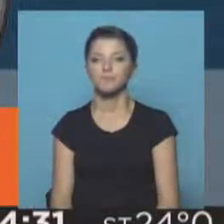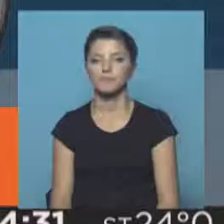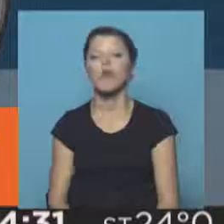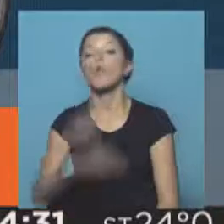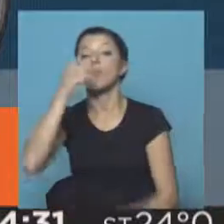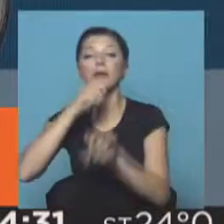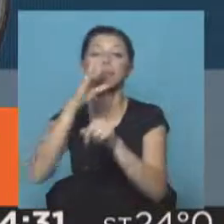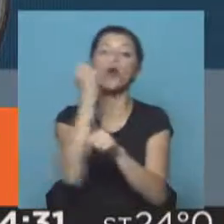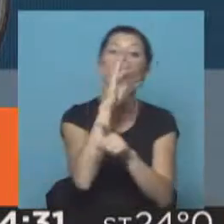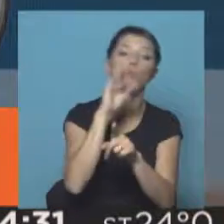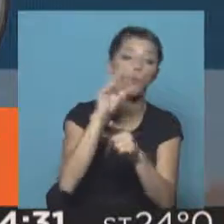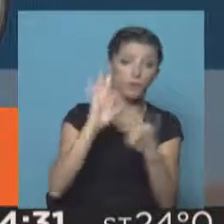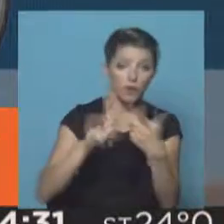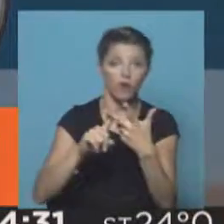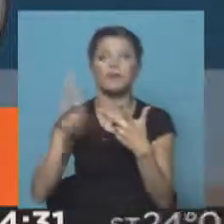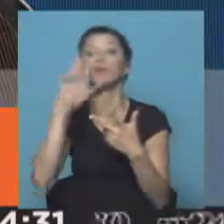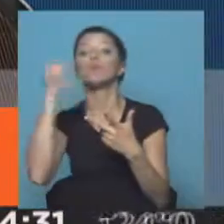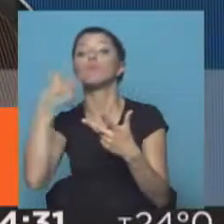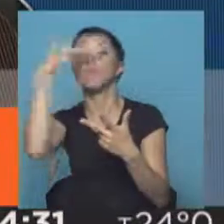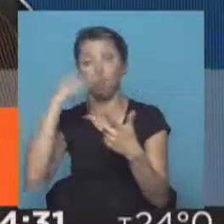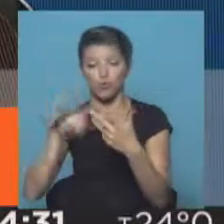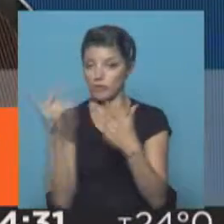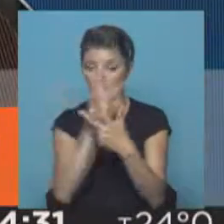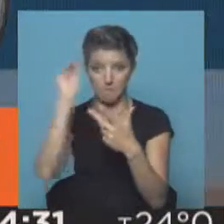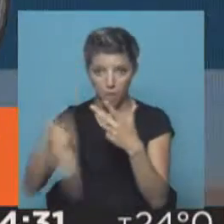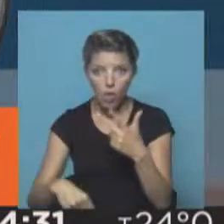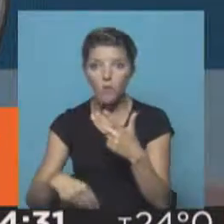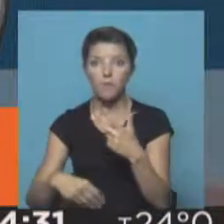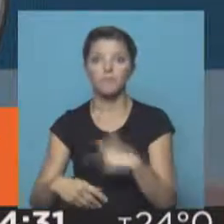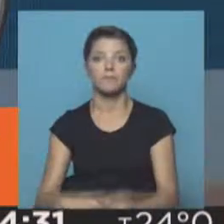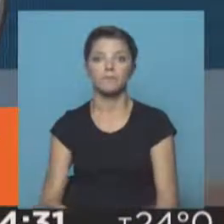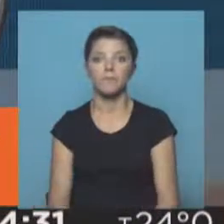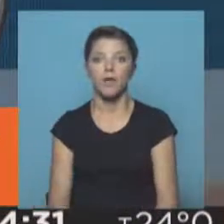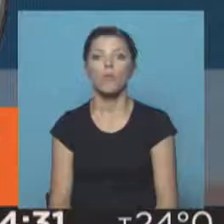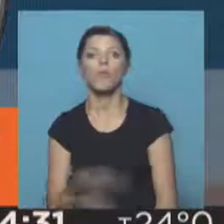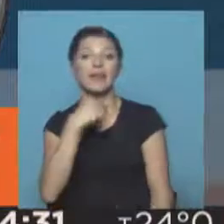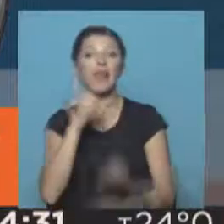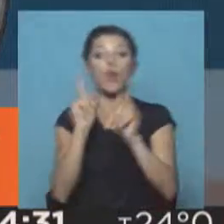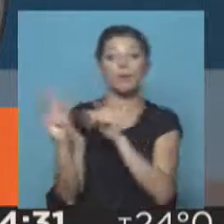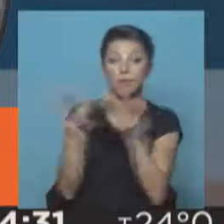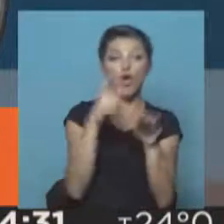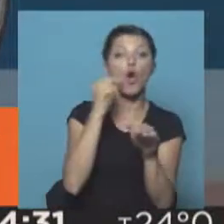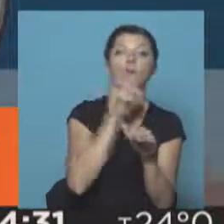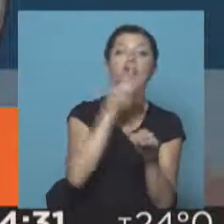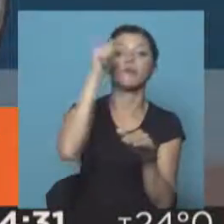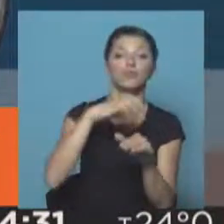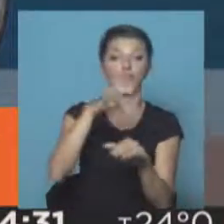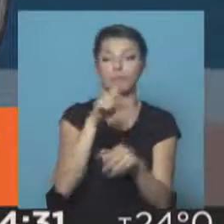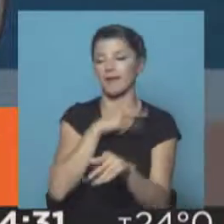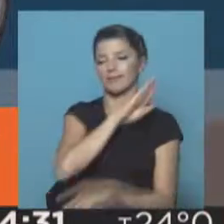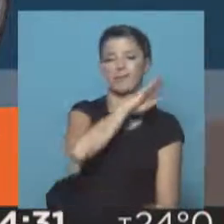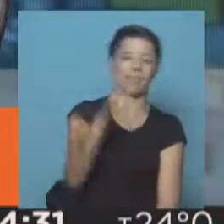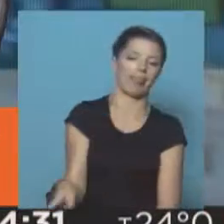Rubio y a Jeb Bush. ¿Cuál sería? Cuando sacaron el cuchillo para hacer lo mismo que Trump, se los comió en pedacitos, bueno.